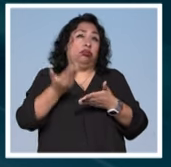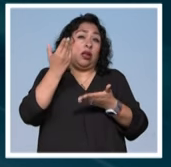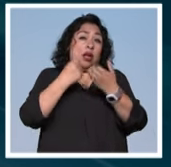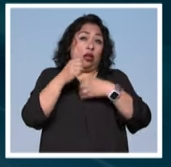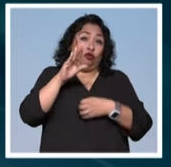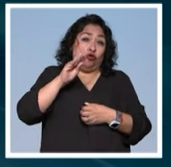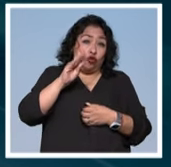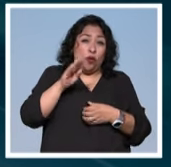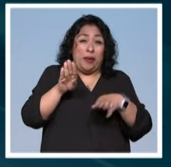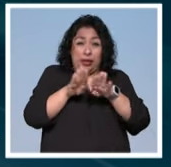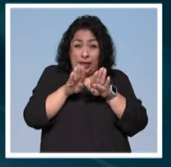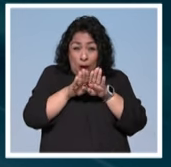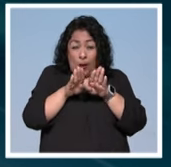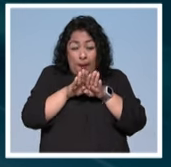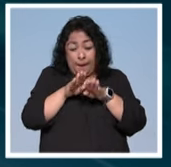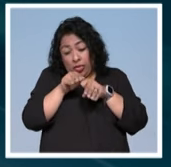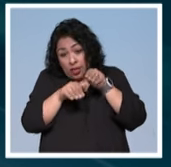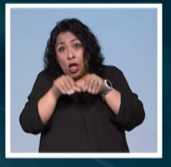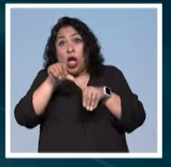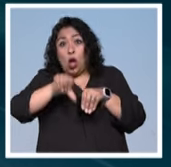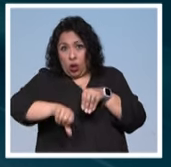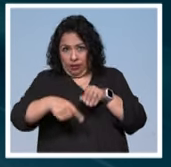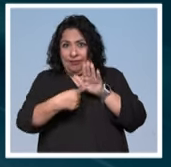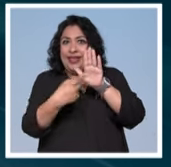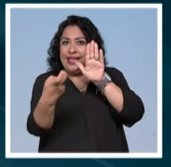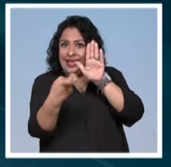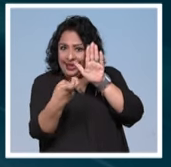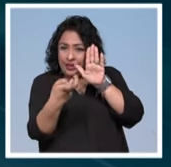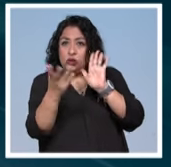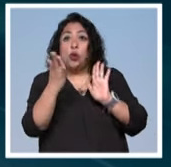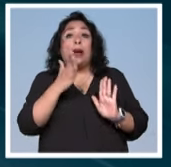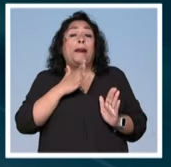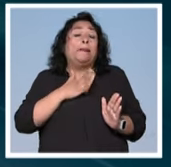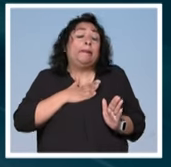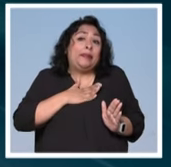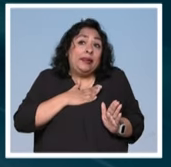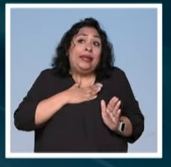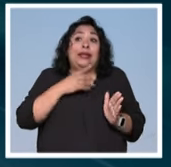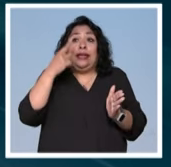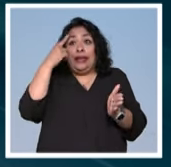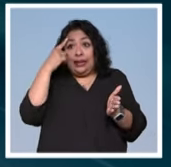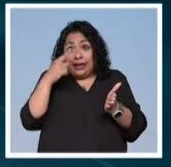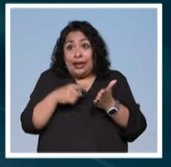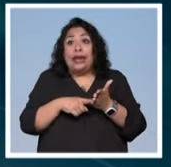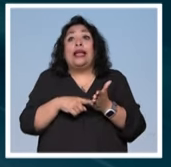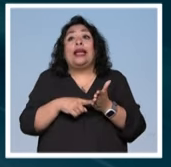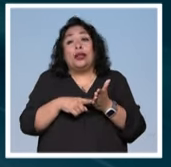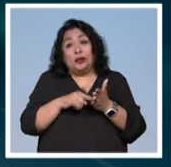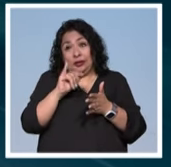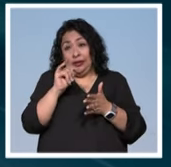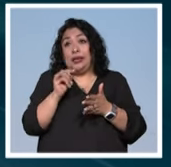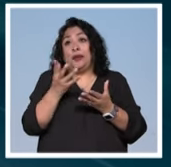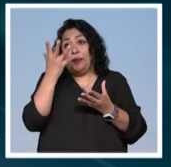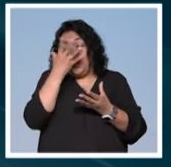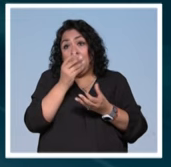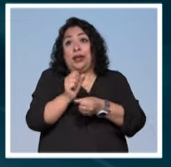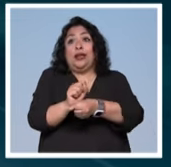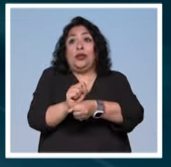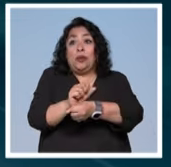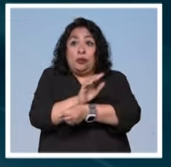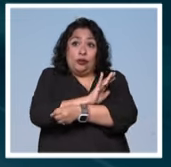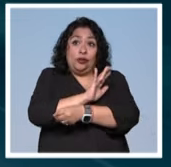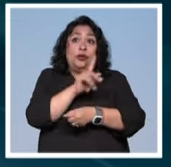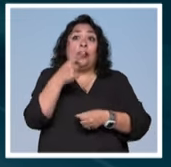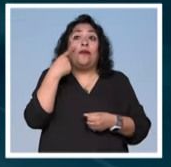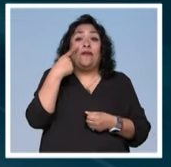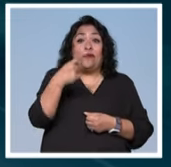90 todo eso está más más o menos ahorita aquí y Bueno a mí me creo que sí es algo pues emotivo emocionante ver Bueno